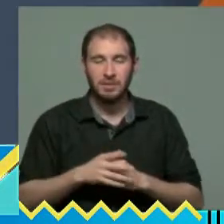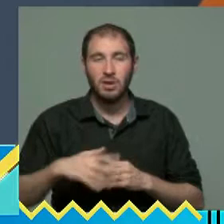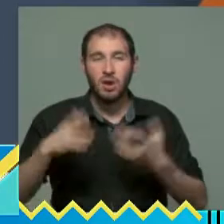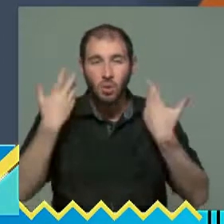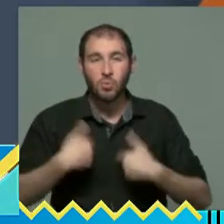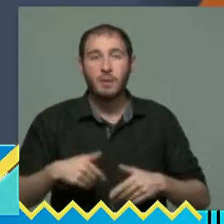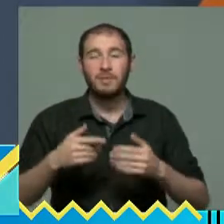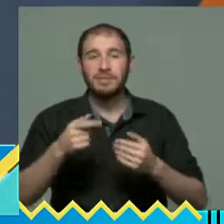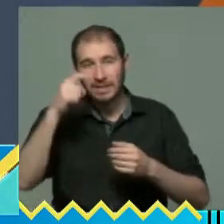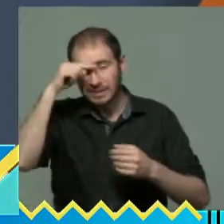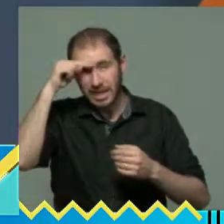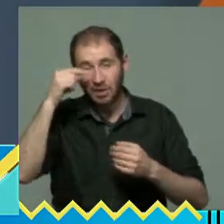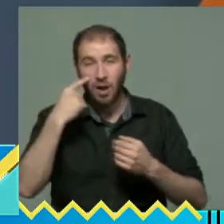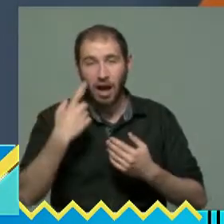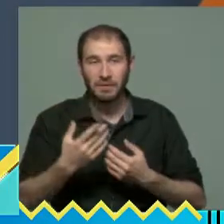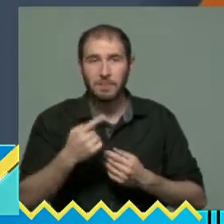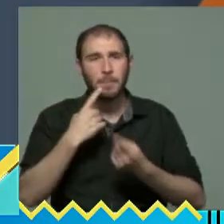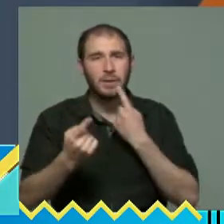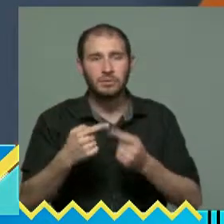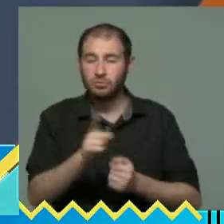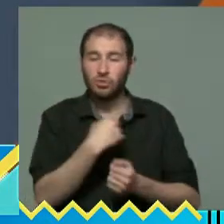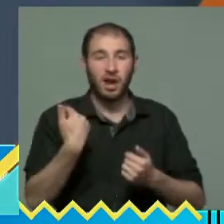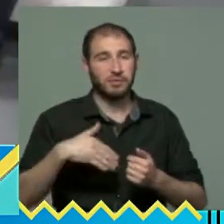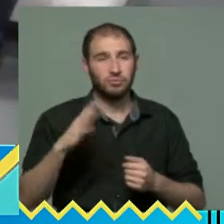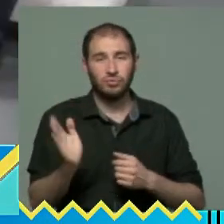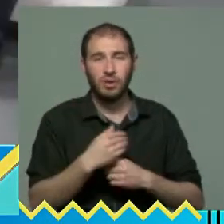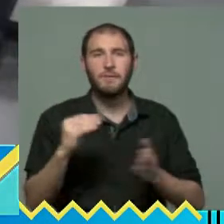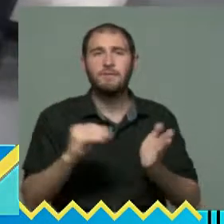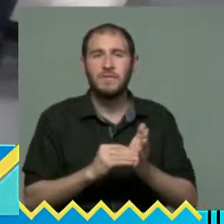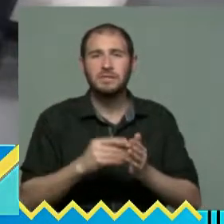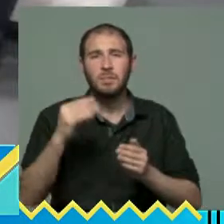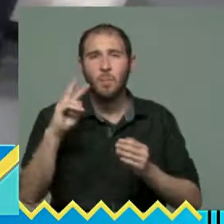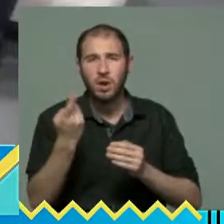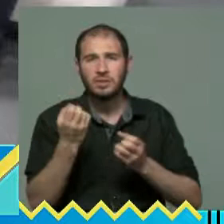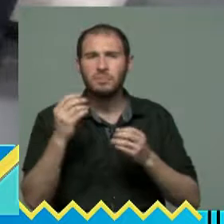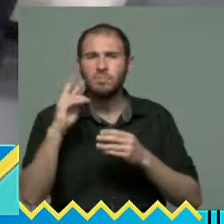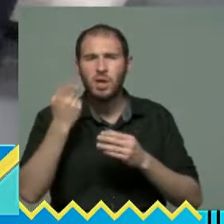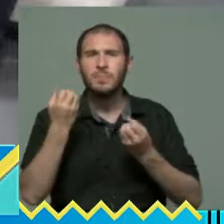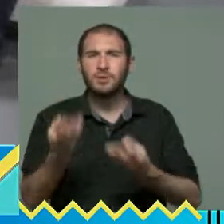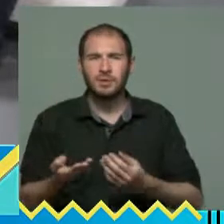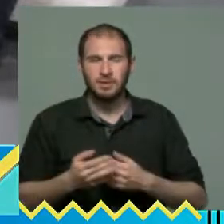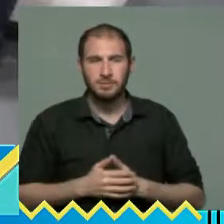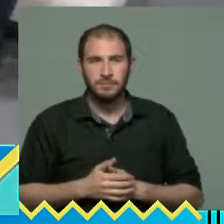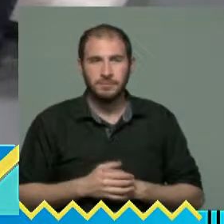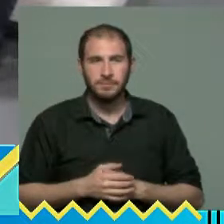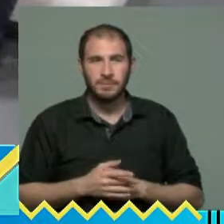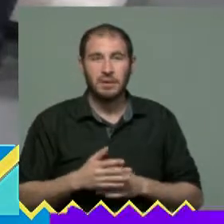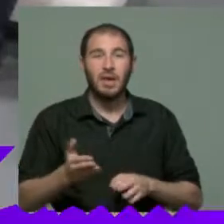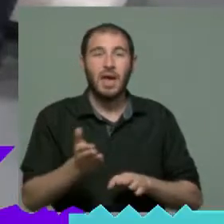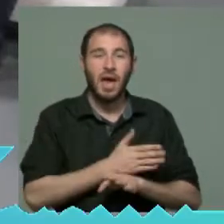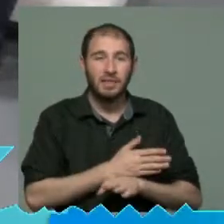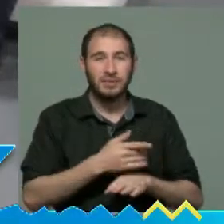cuerpo de Santiago Maldonado puedan determinar preguntas que nos hacemos todos los argentinos, ¿no? La fecha de la muerte y por qué murió. Bien. Bueno, antes